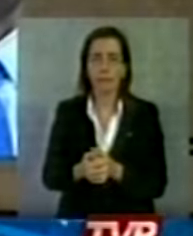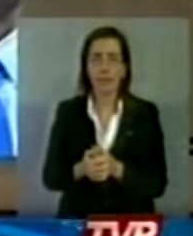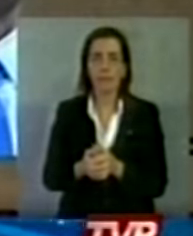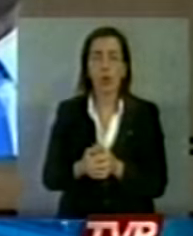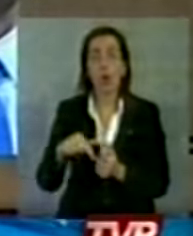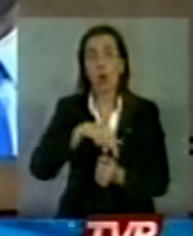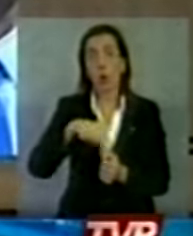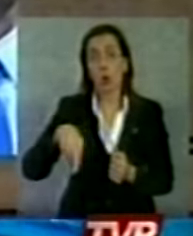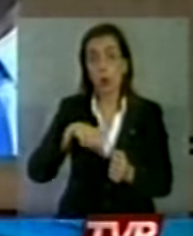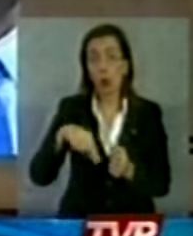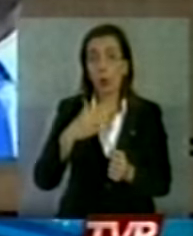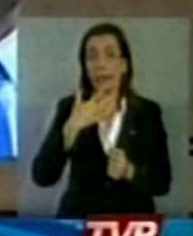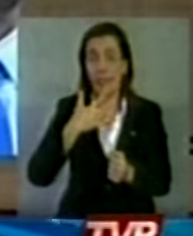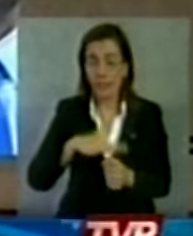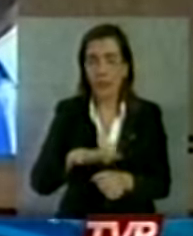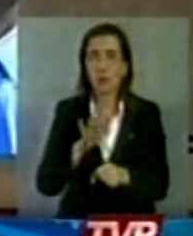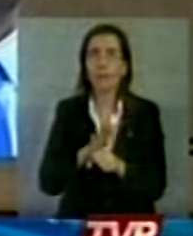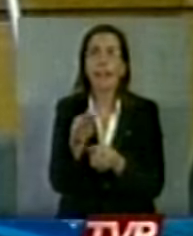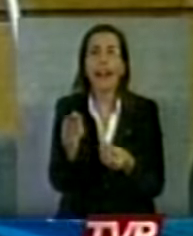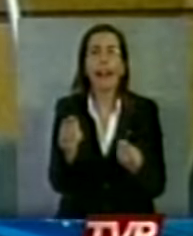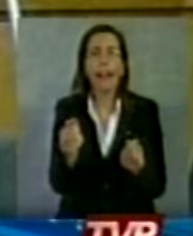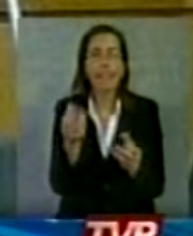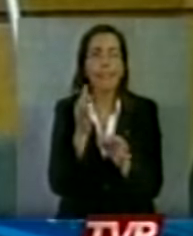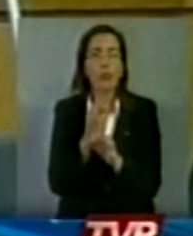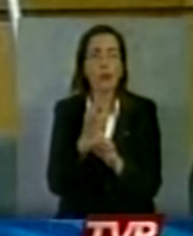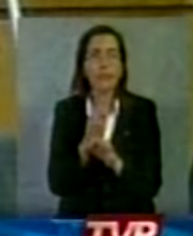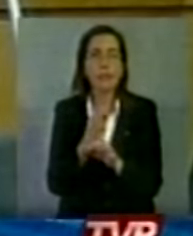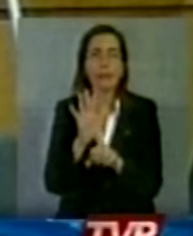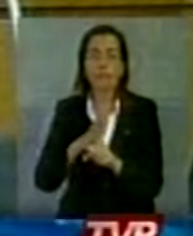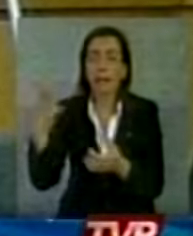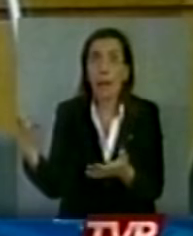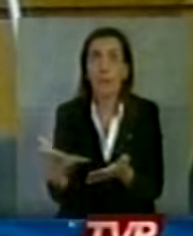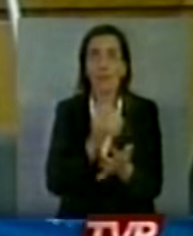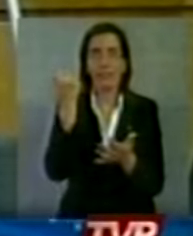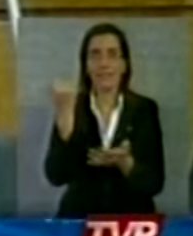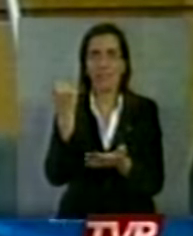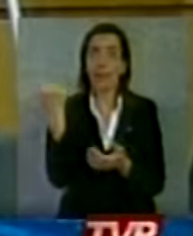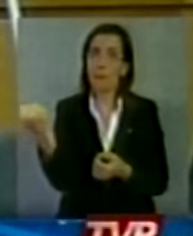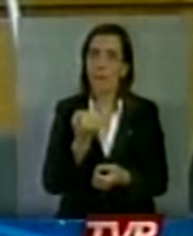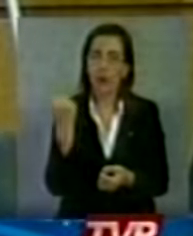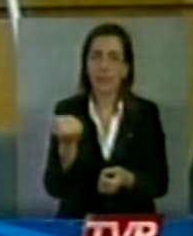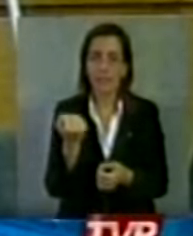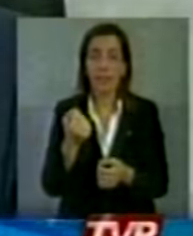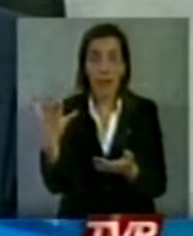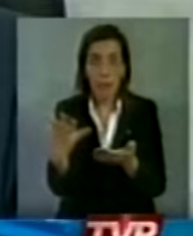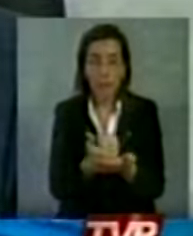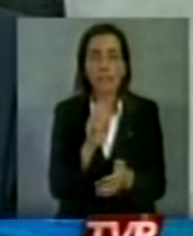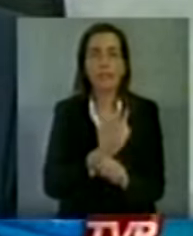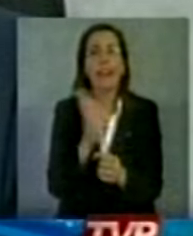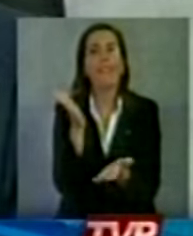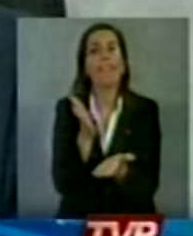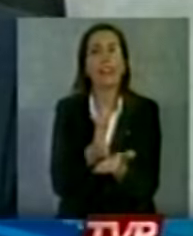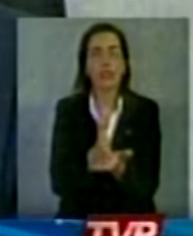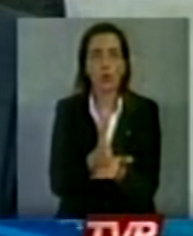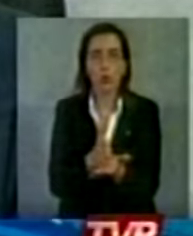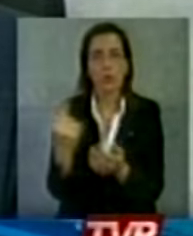Entendemos a la calidad como oportunidades y a las oportunidades como el ejercicio de derechos.